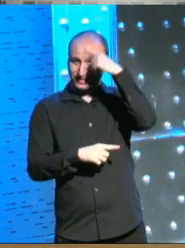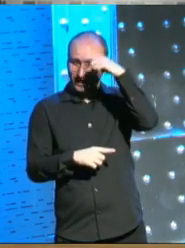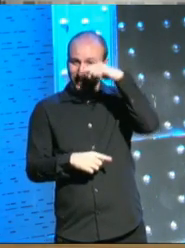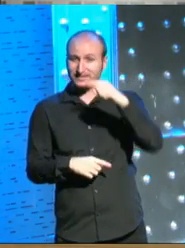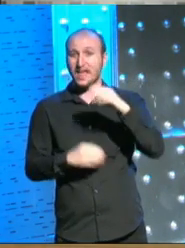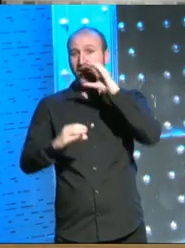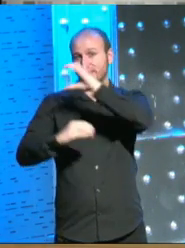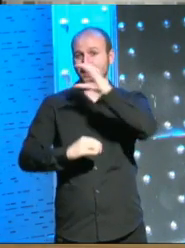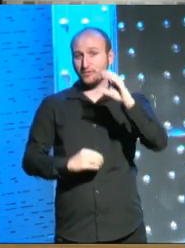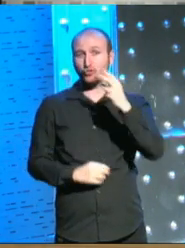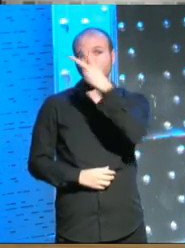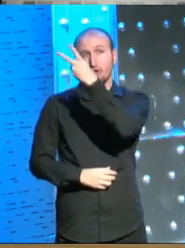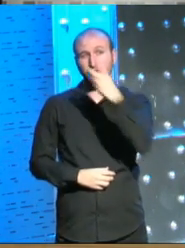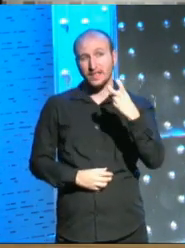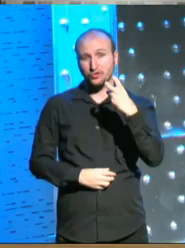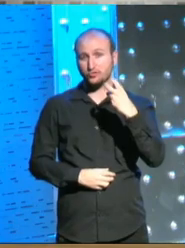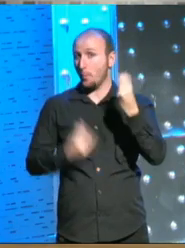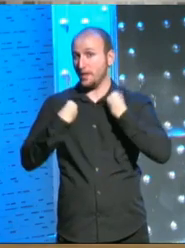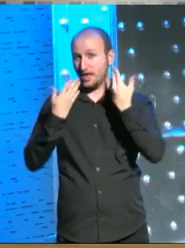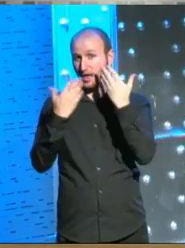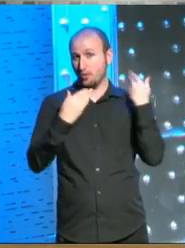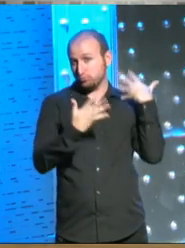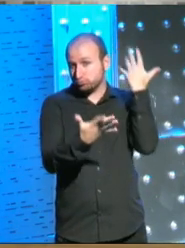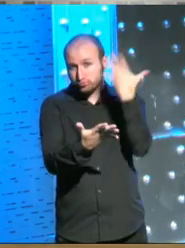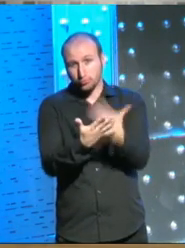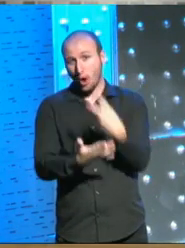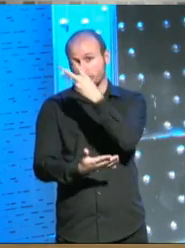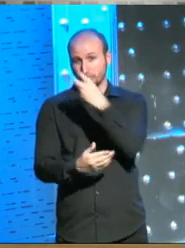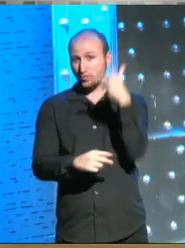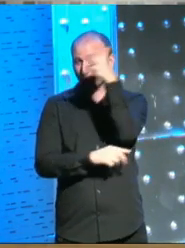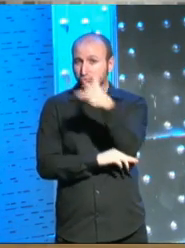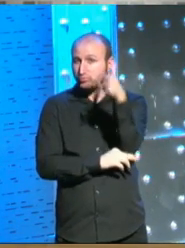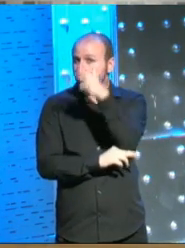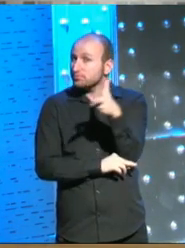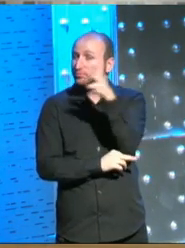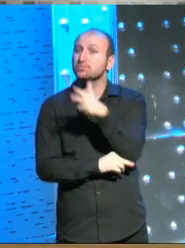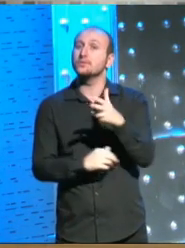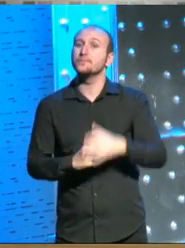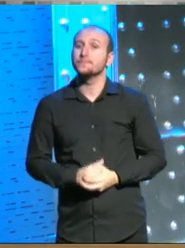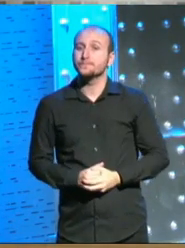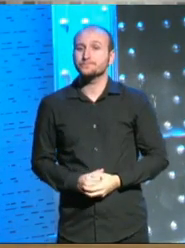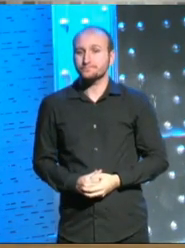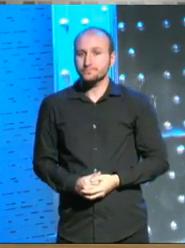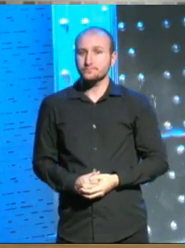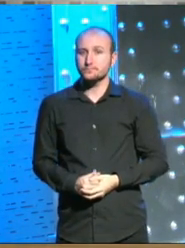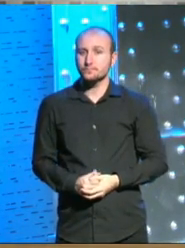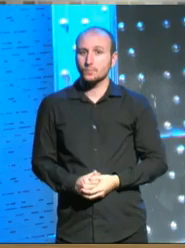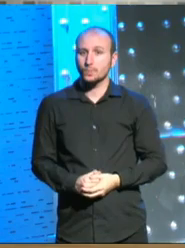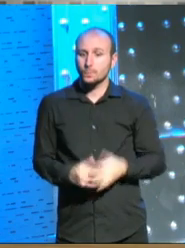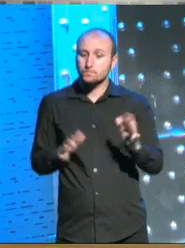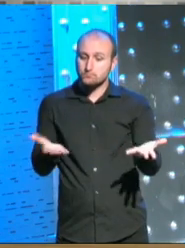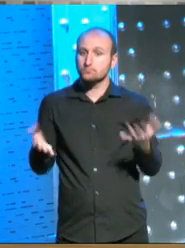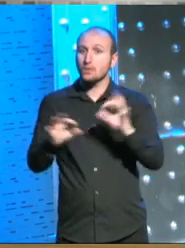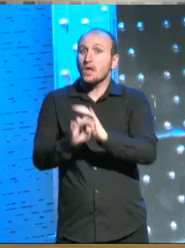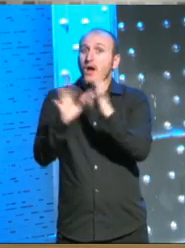su vida, está pronto dicho, 200. La filmografía de Painlevé son 200, ¿no? Y claro, y